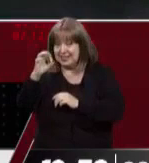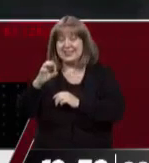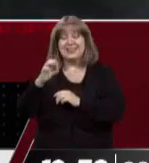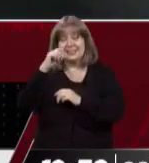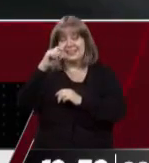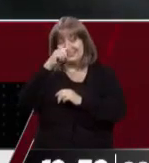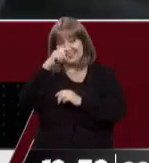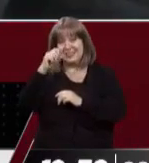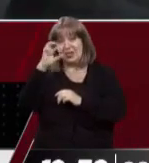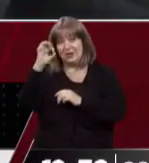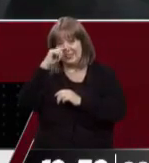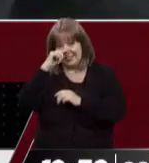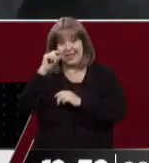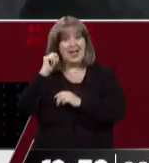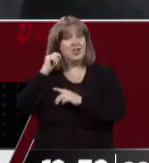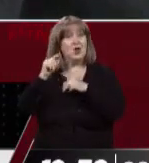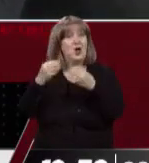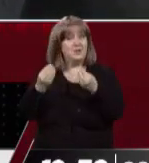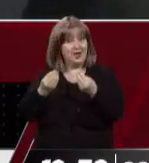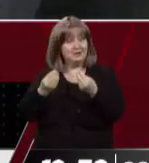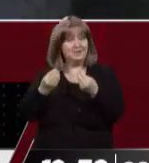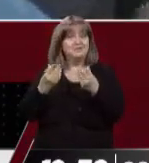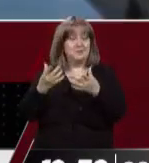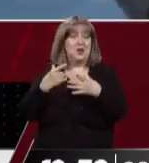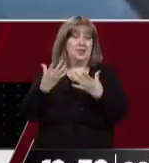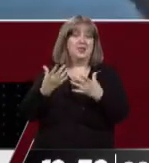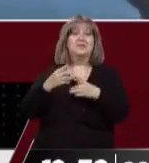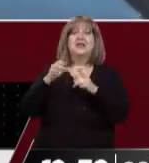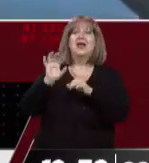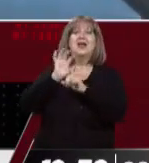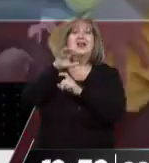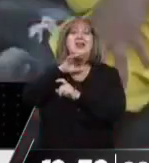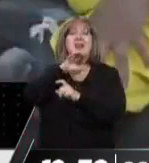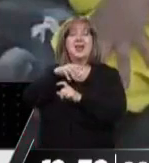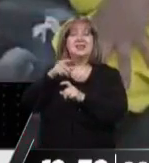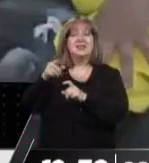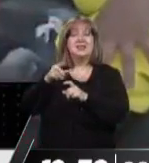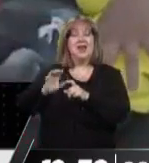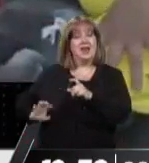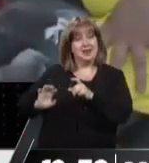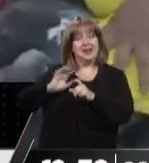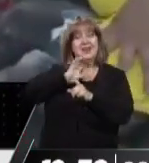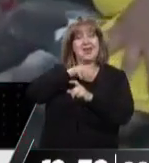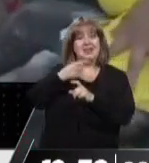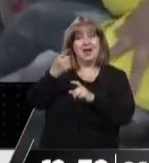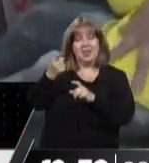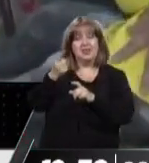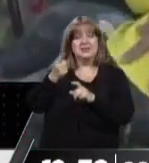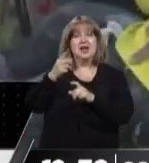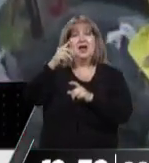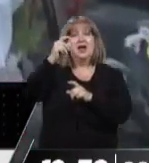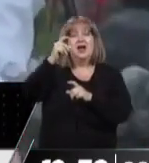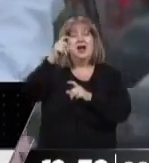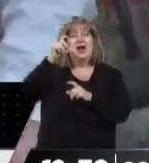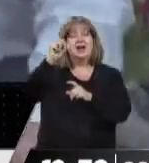que trabaja la tierra, ¿te has acostumbrado a eso? Claro. Me decía la nieta, se llama Karina, que era buena como un hombre para trabajar, que de la fuerza que tenía.